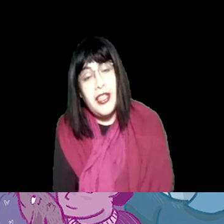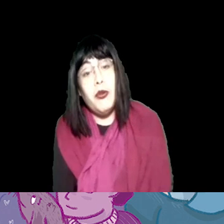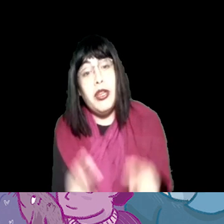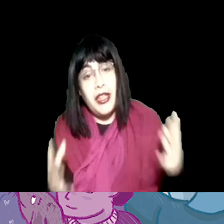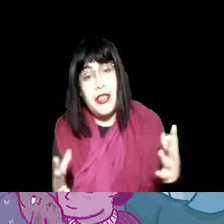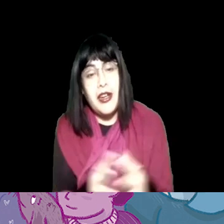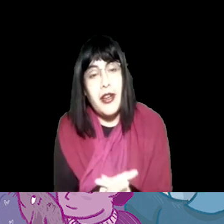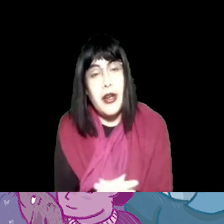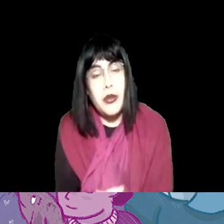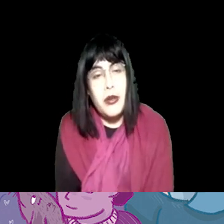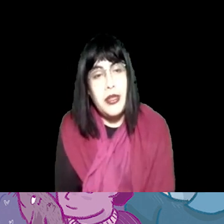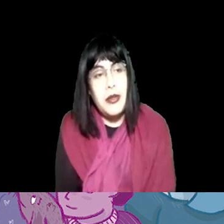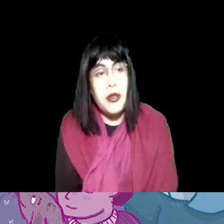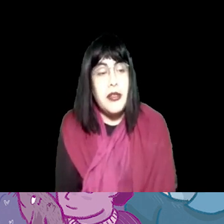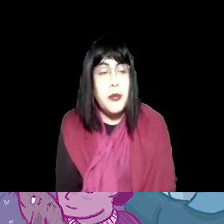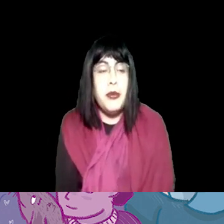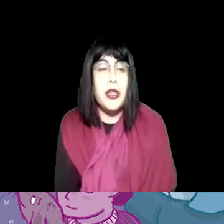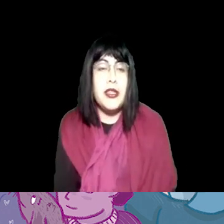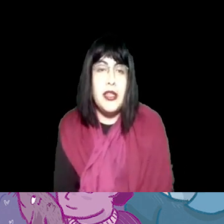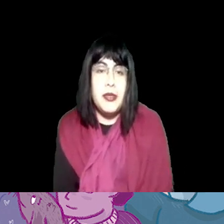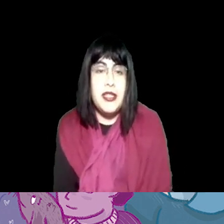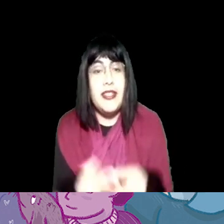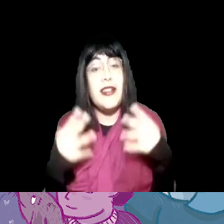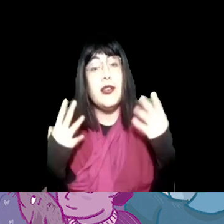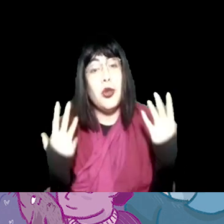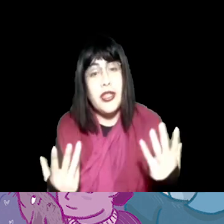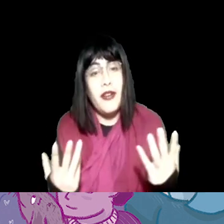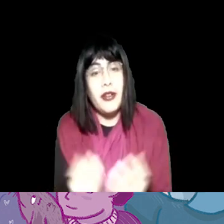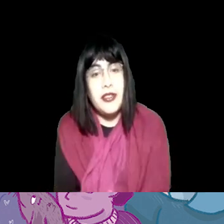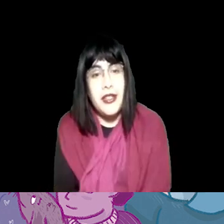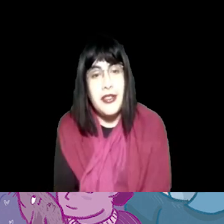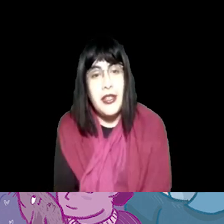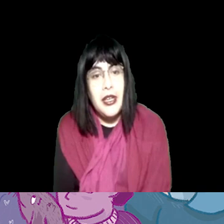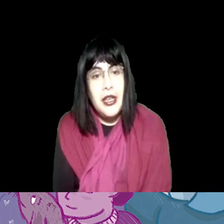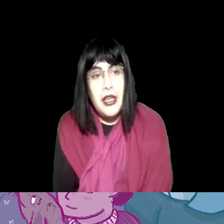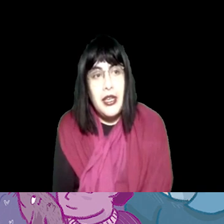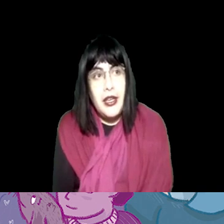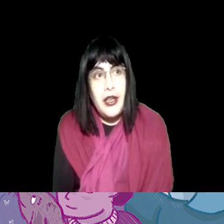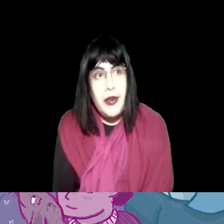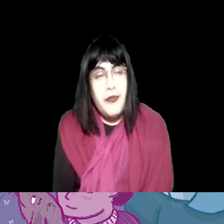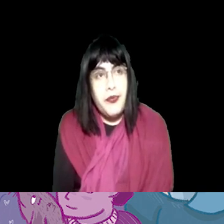UTD y de las unidades que trabajan actualmente, porque es súper importante visibilizar todo el trabajo que se hace,